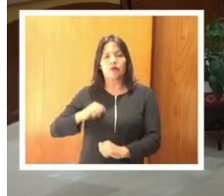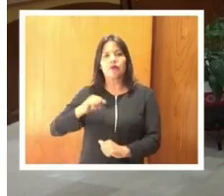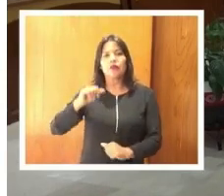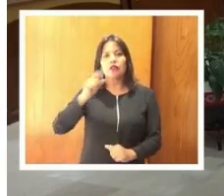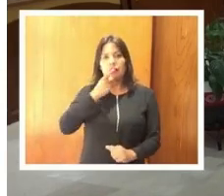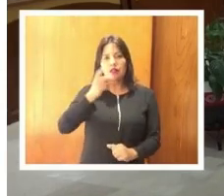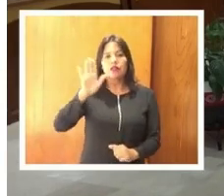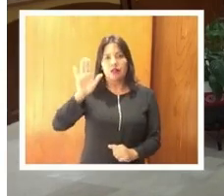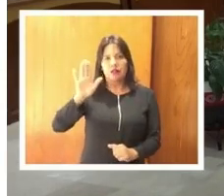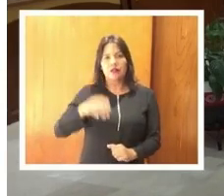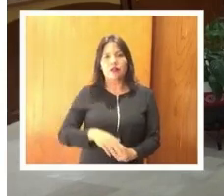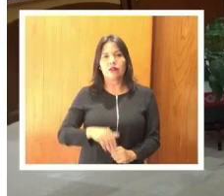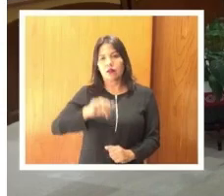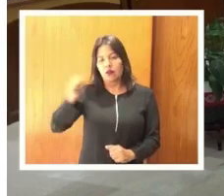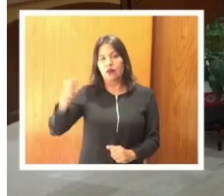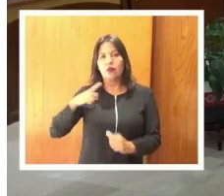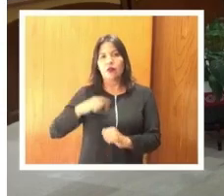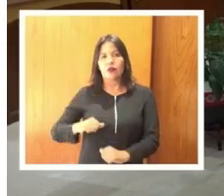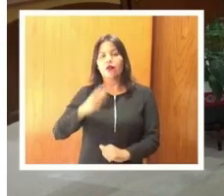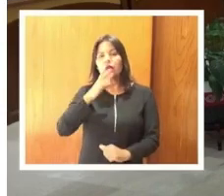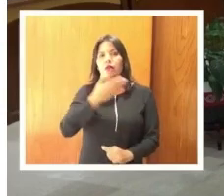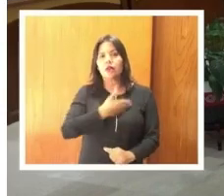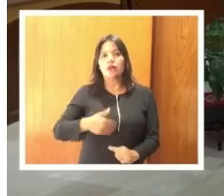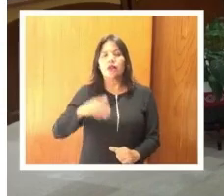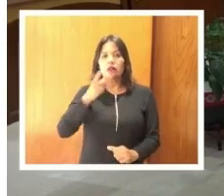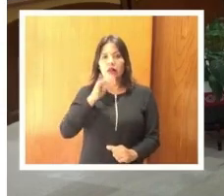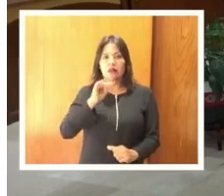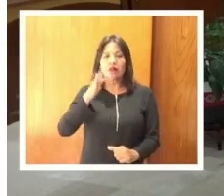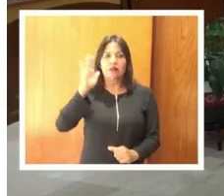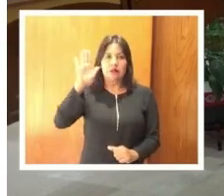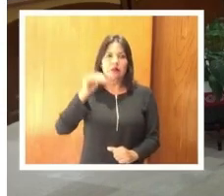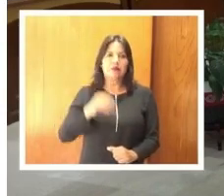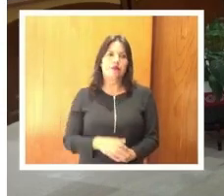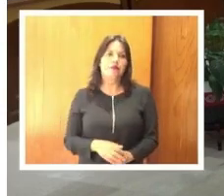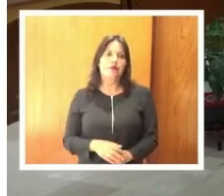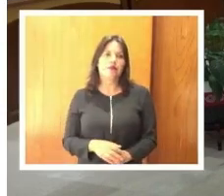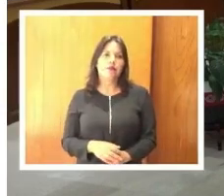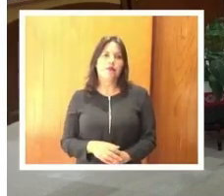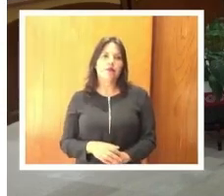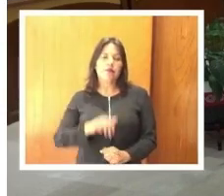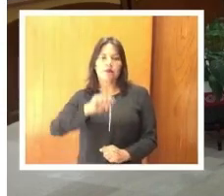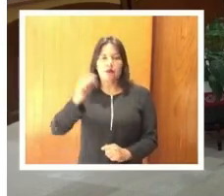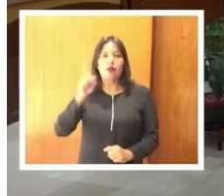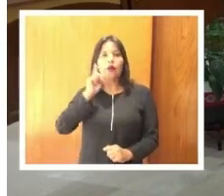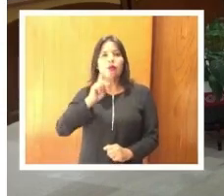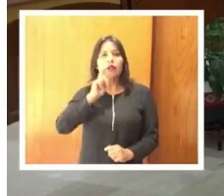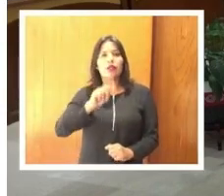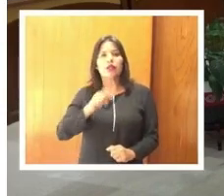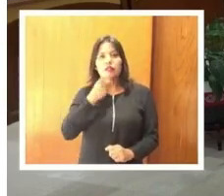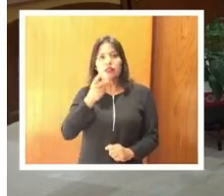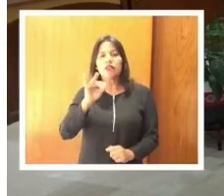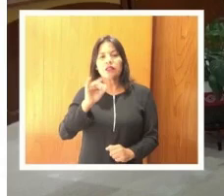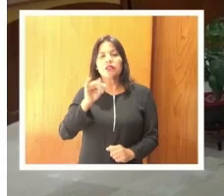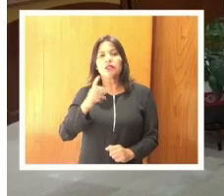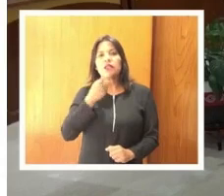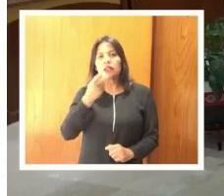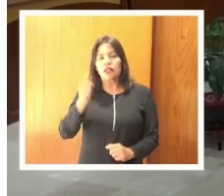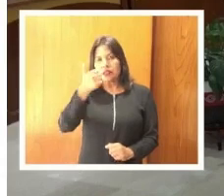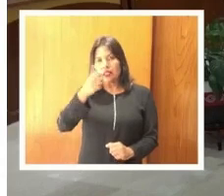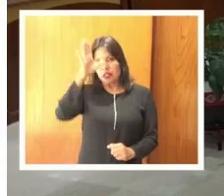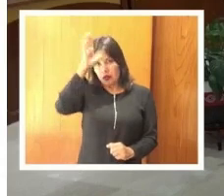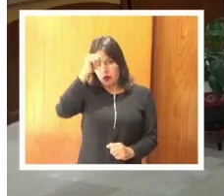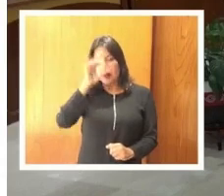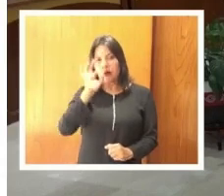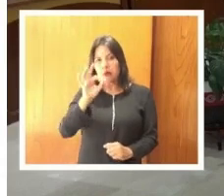Gracias, comisionada. Comisionado presidente. A favor. Gracias, comisionado presidente. Comisionado presidente, aprobados por unanimidad de votos los 6 acuerdos en los